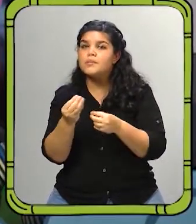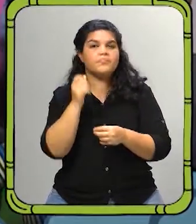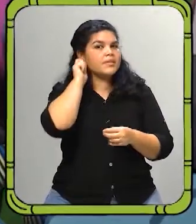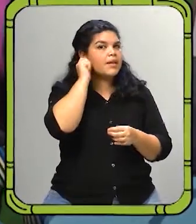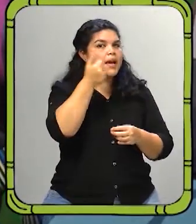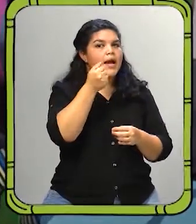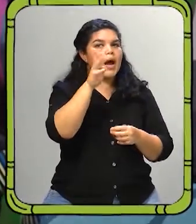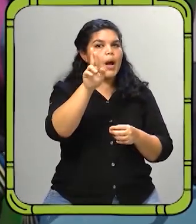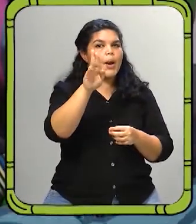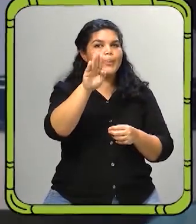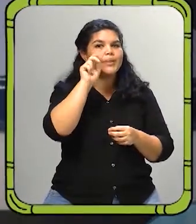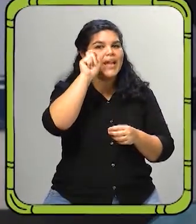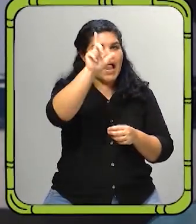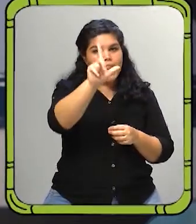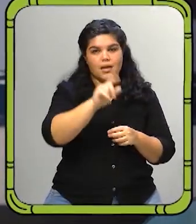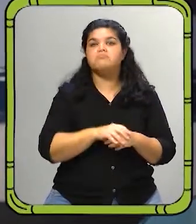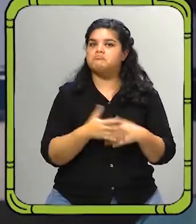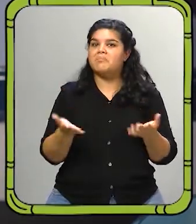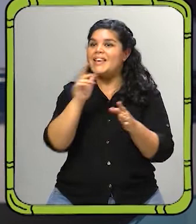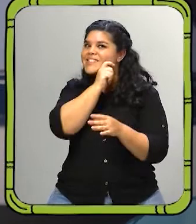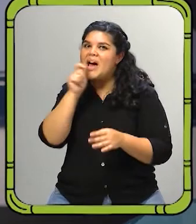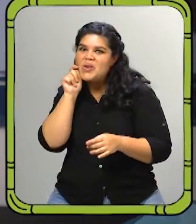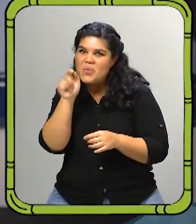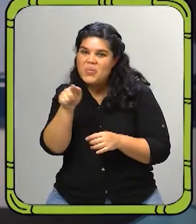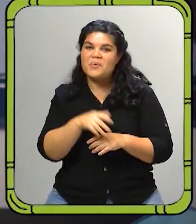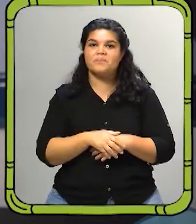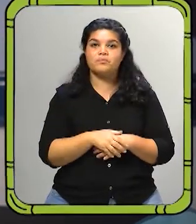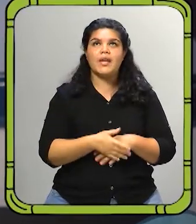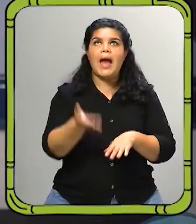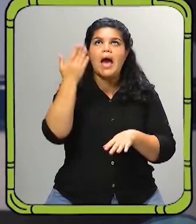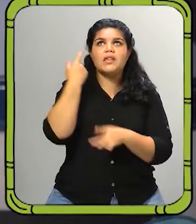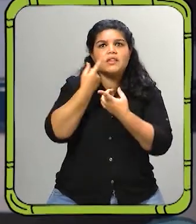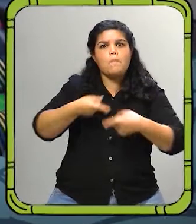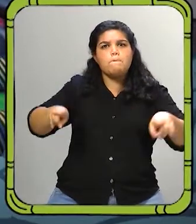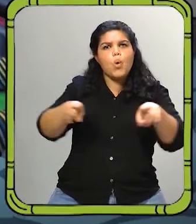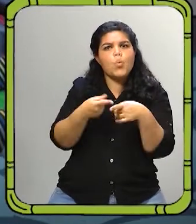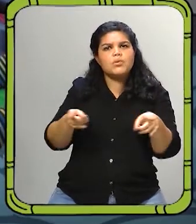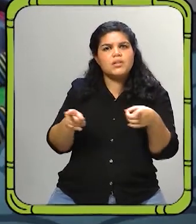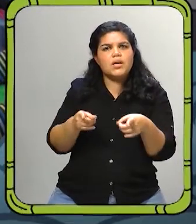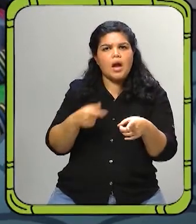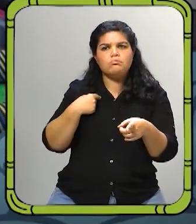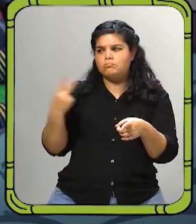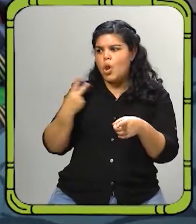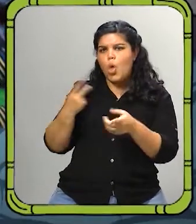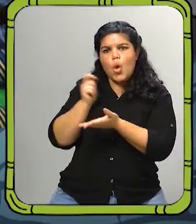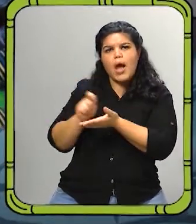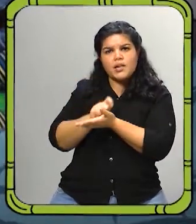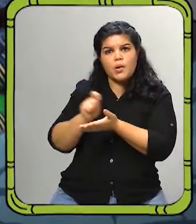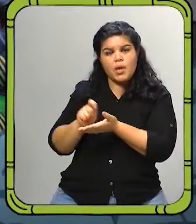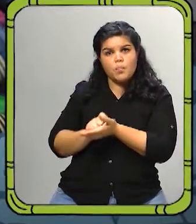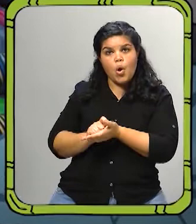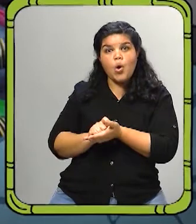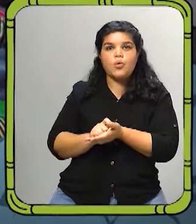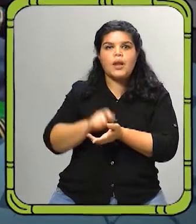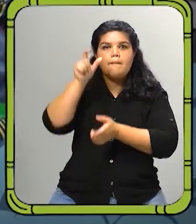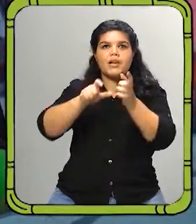te mandamos un saludo. Bueno, hice una canción hace un montón de tiempo que habla sobre unos seres espaciales que llegan a la